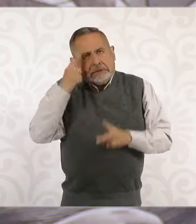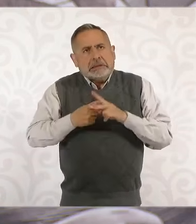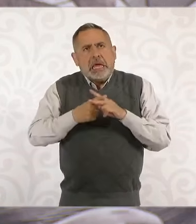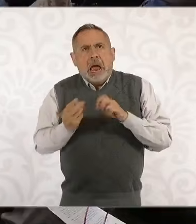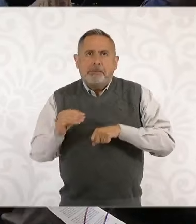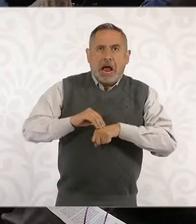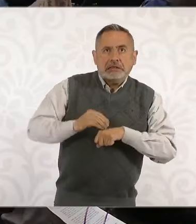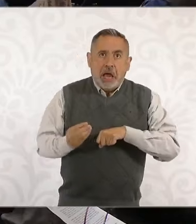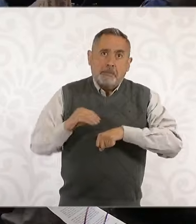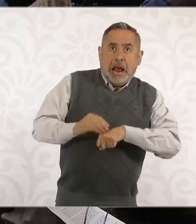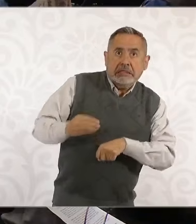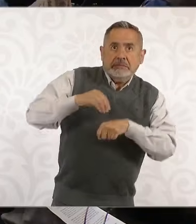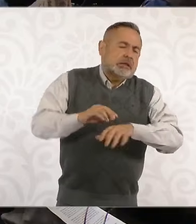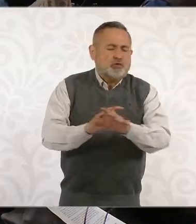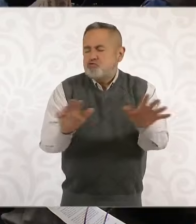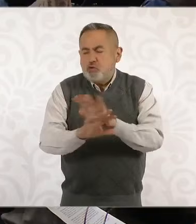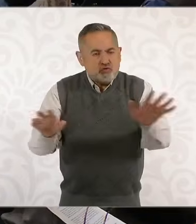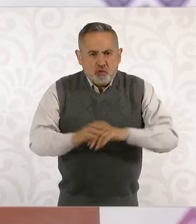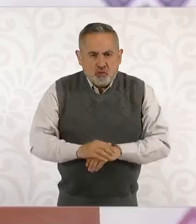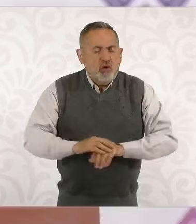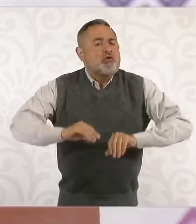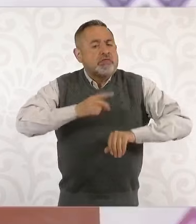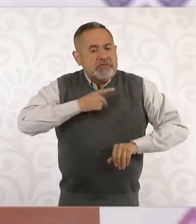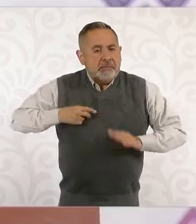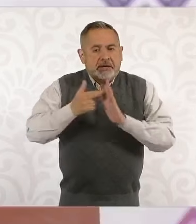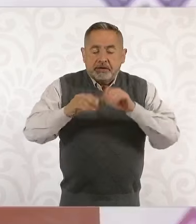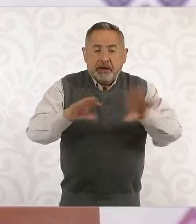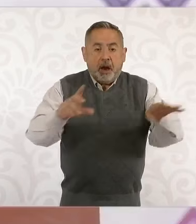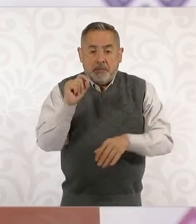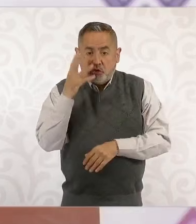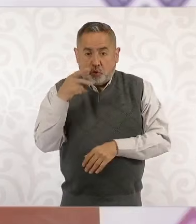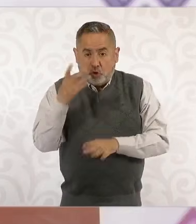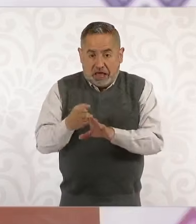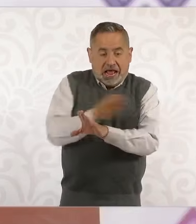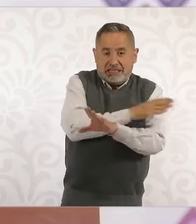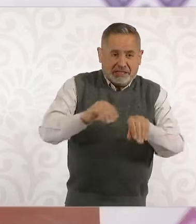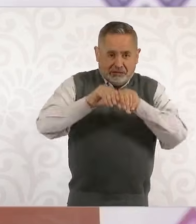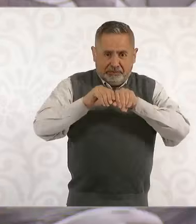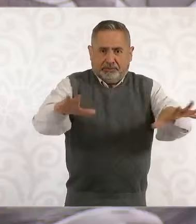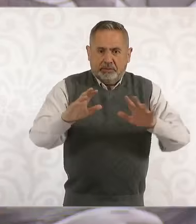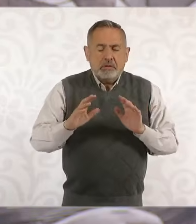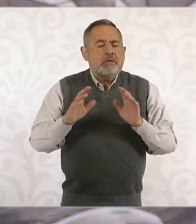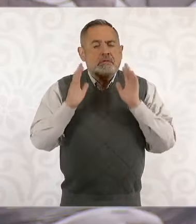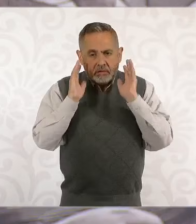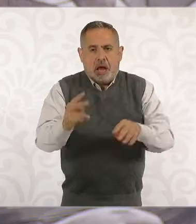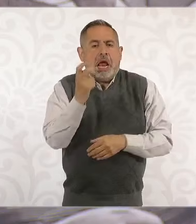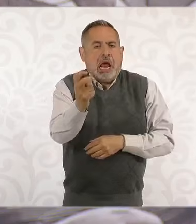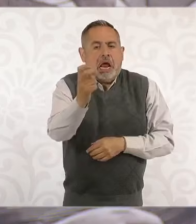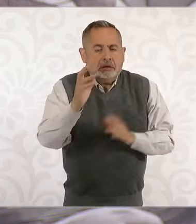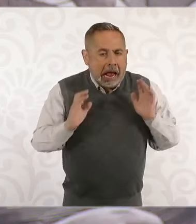calculando, etcétera. La publicación exacta de estos precios 24 horas antes ataca el fenómeno